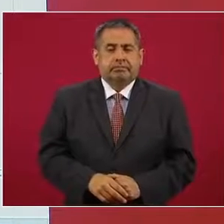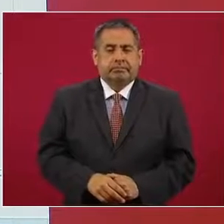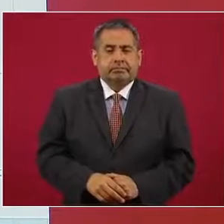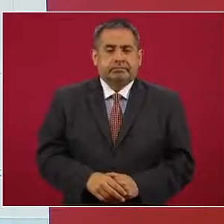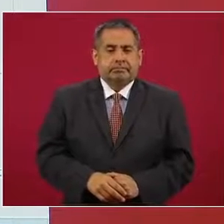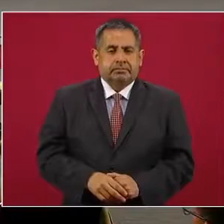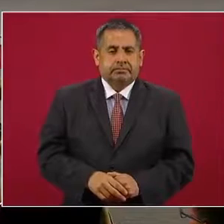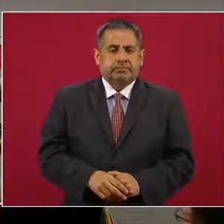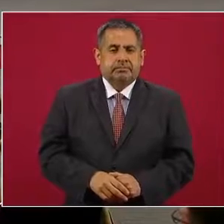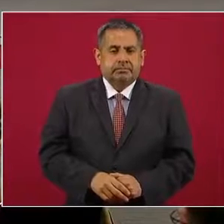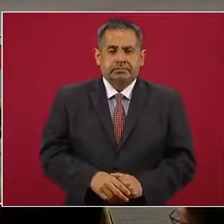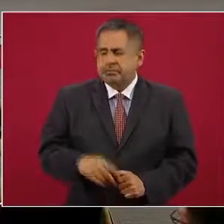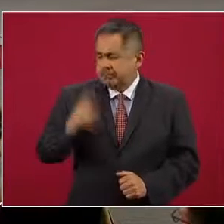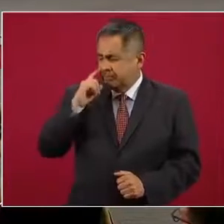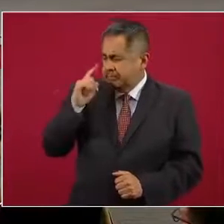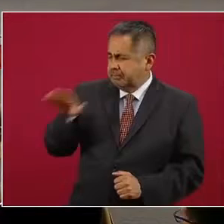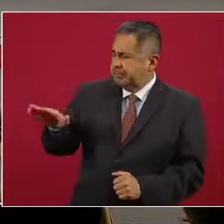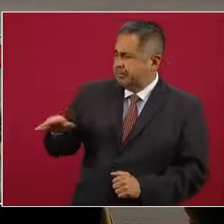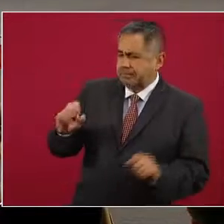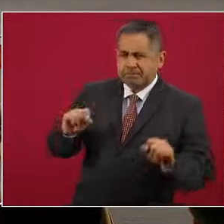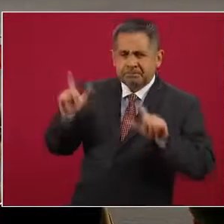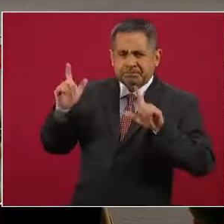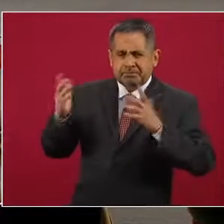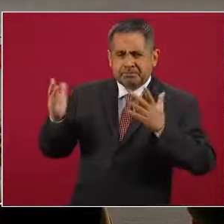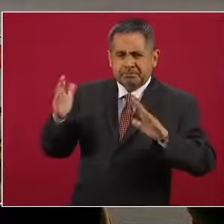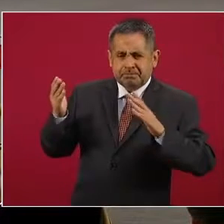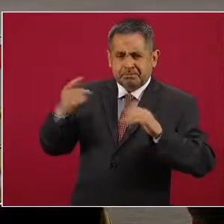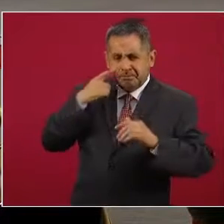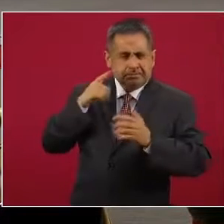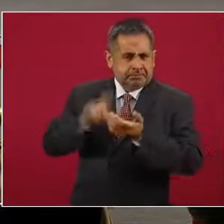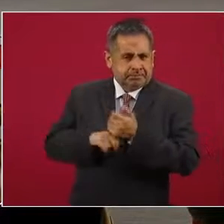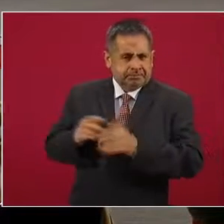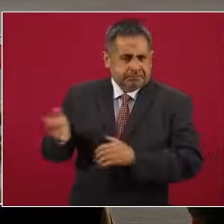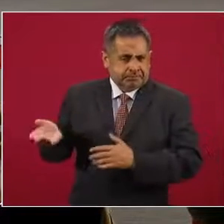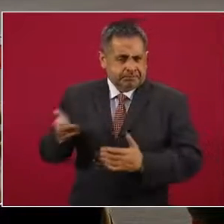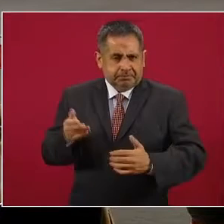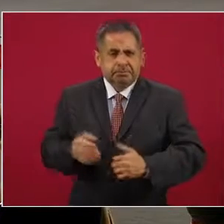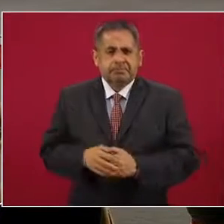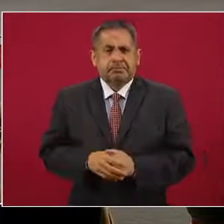A ver si está la otra,